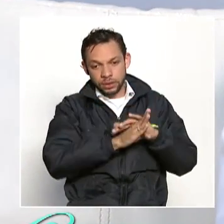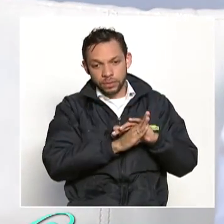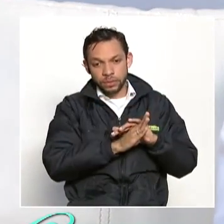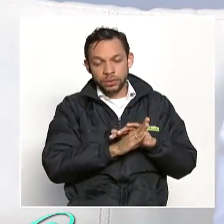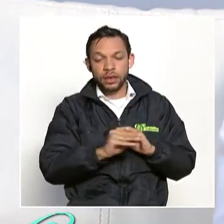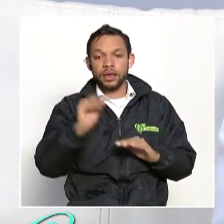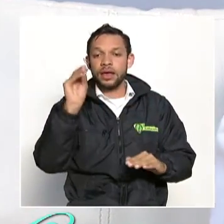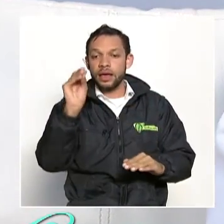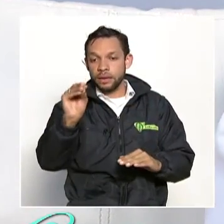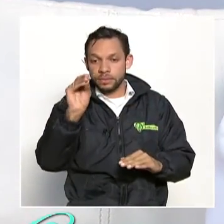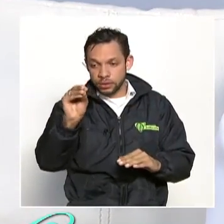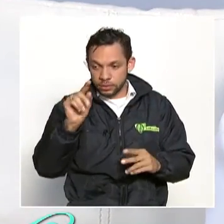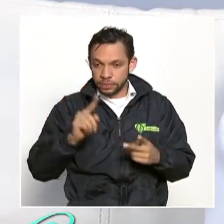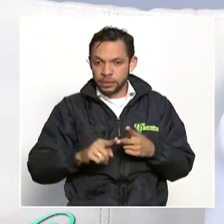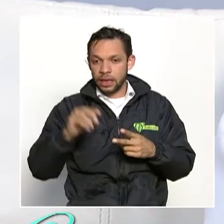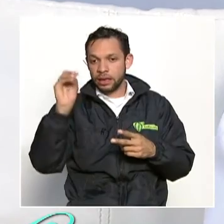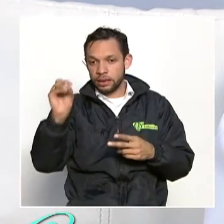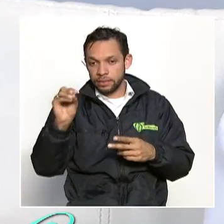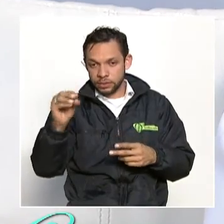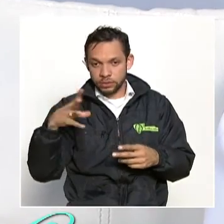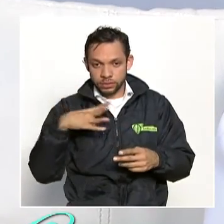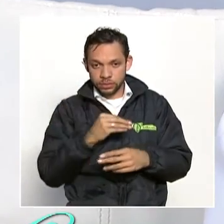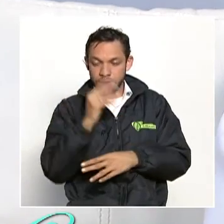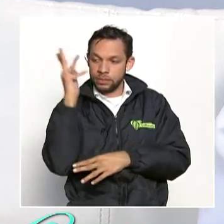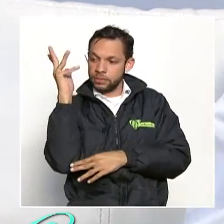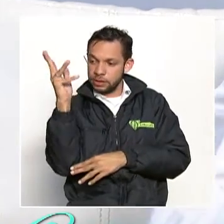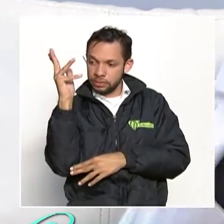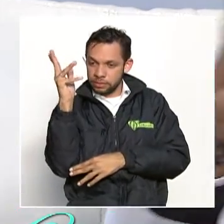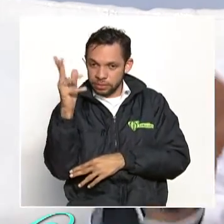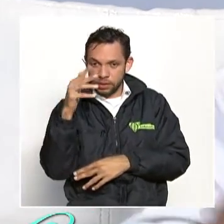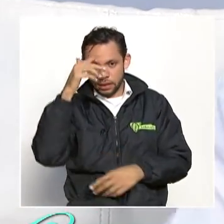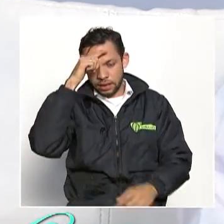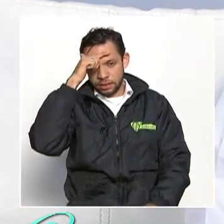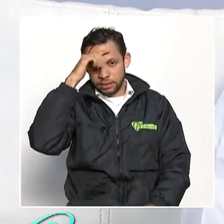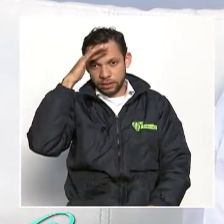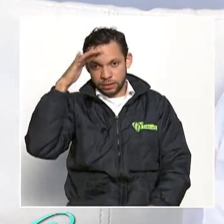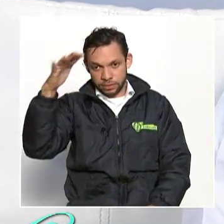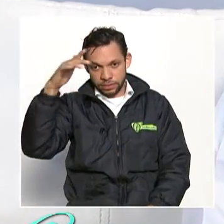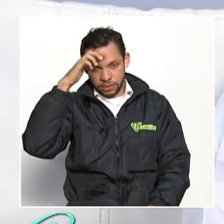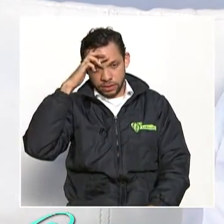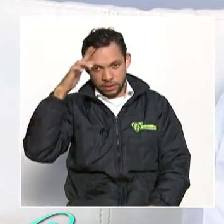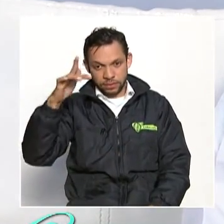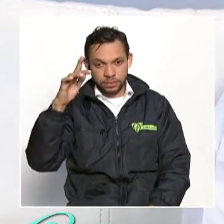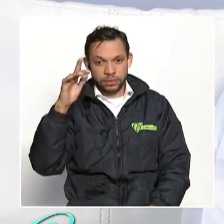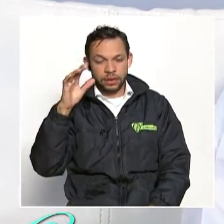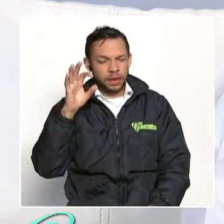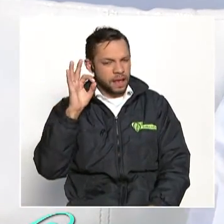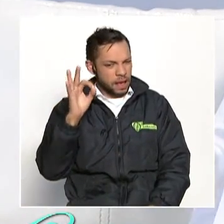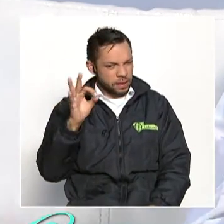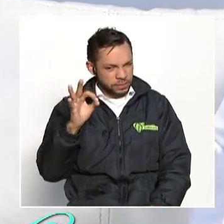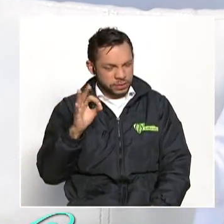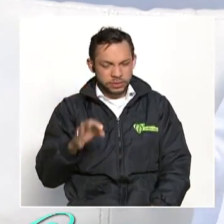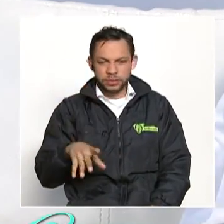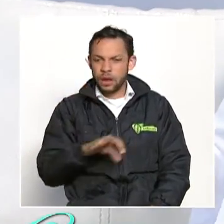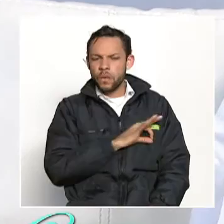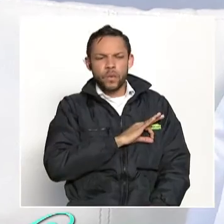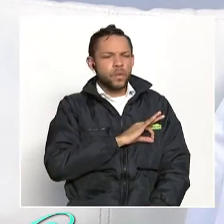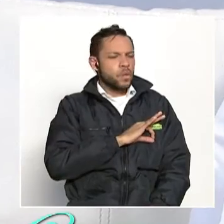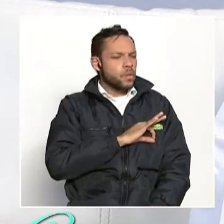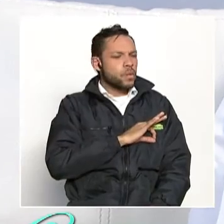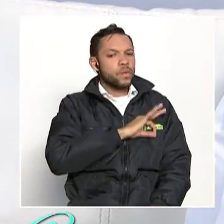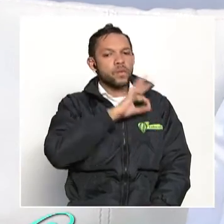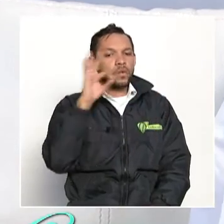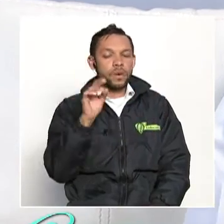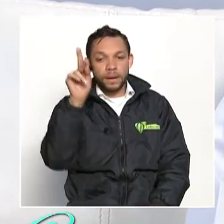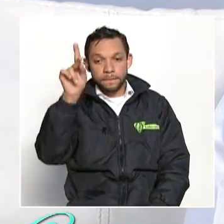yo le insisto cuando he tenido que dictar conferencias en Cartagena al Congreso Nacional de Estética, les digo, nunca toquen